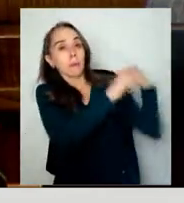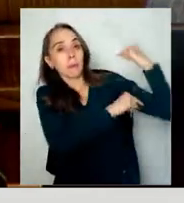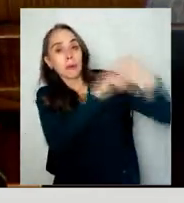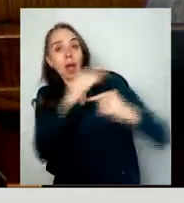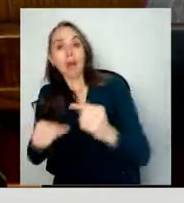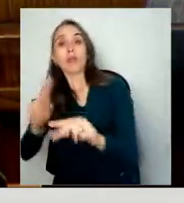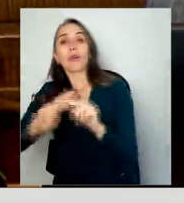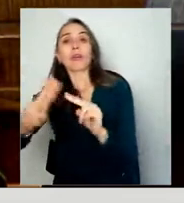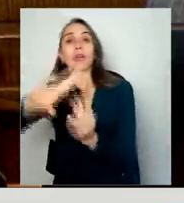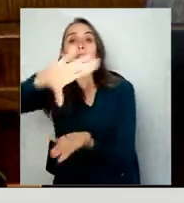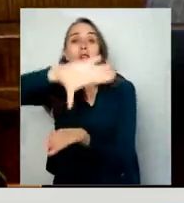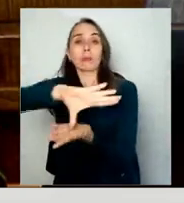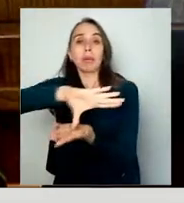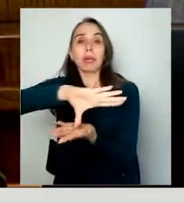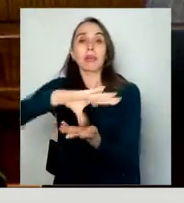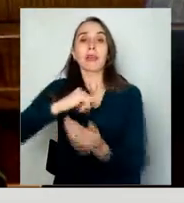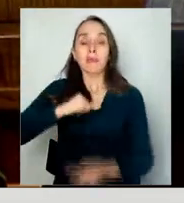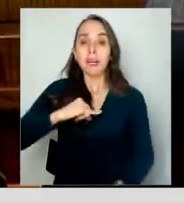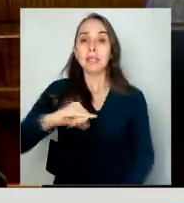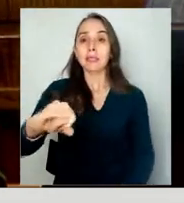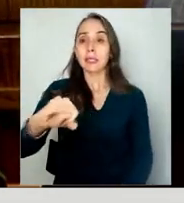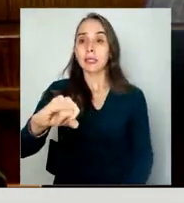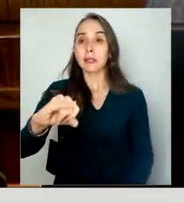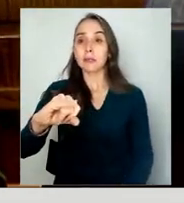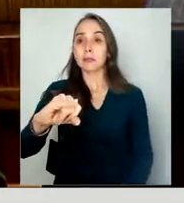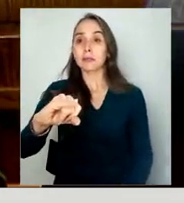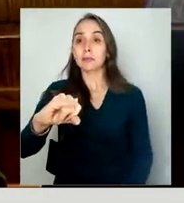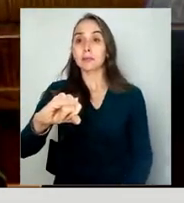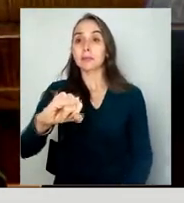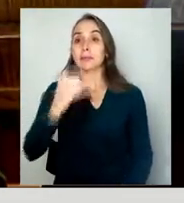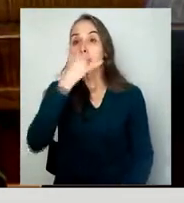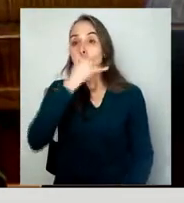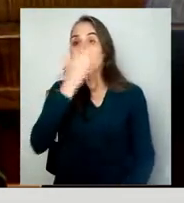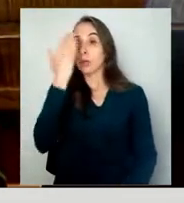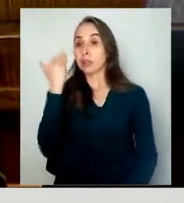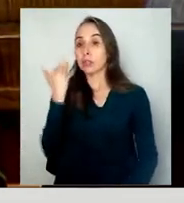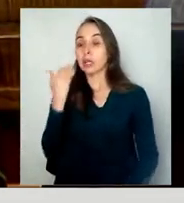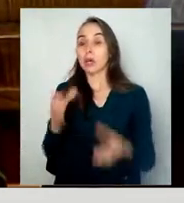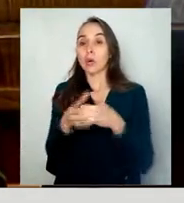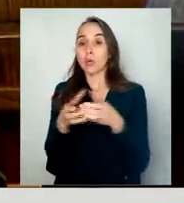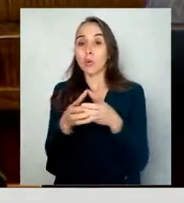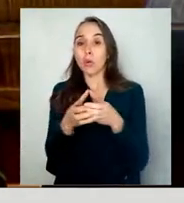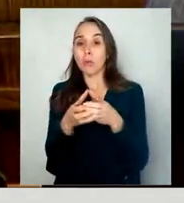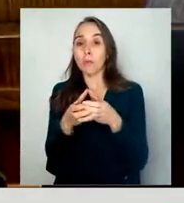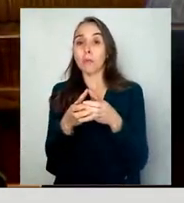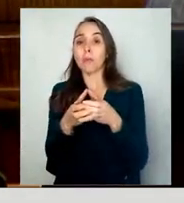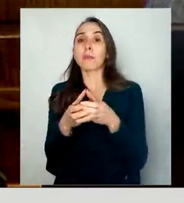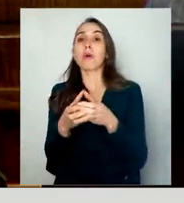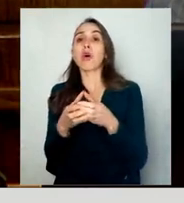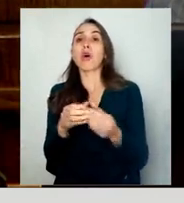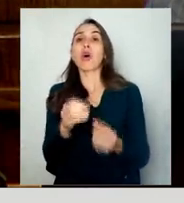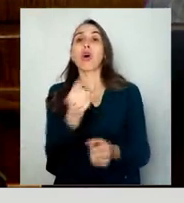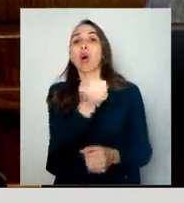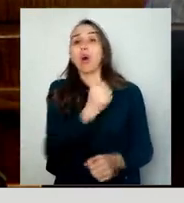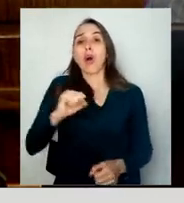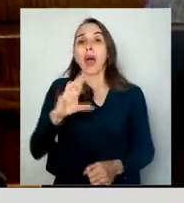y lo seguirá haciendo hace un tiempo grupo radicales que hoy nos gobiernan trataron